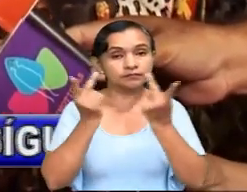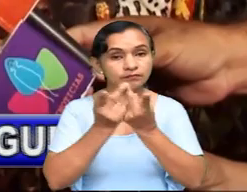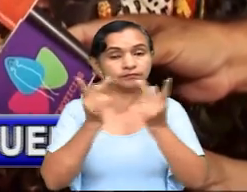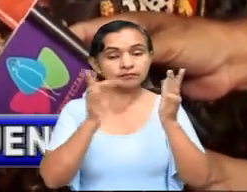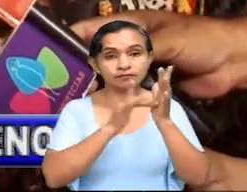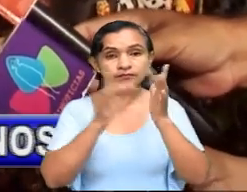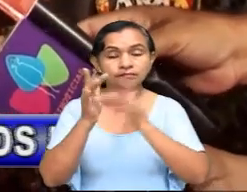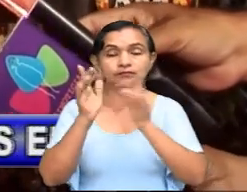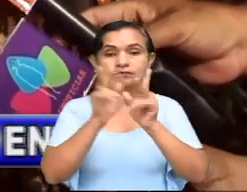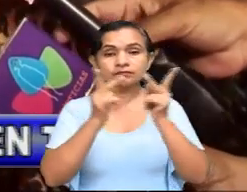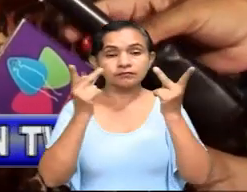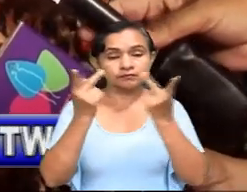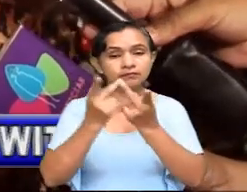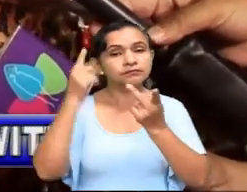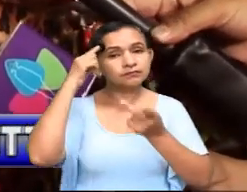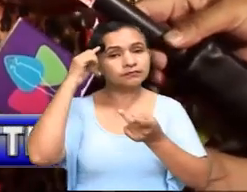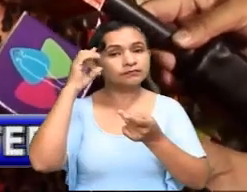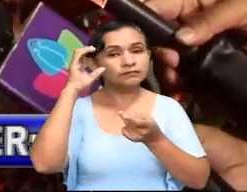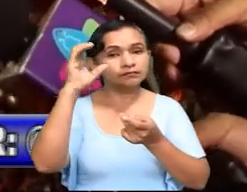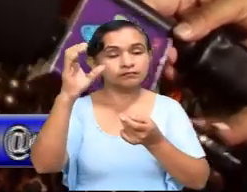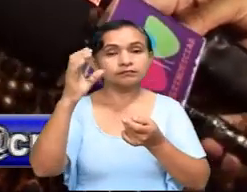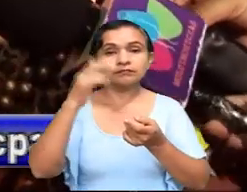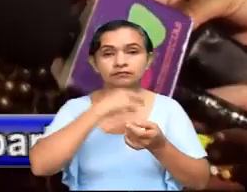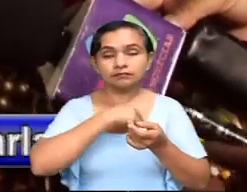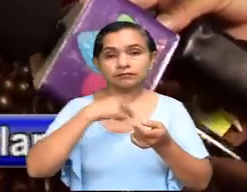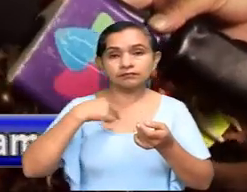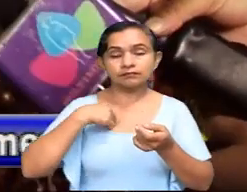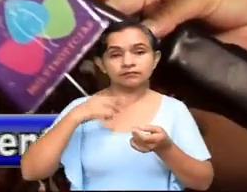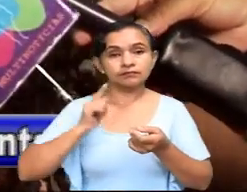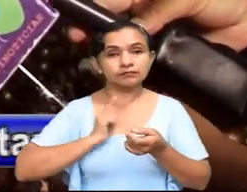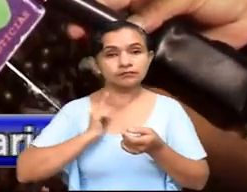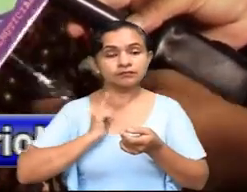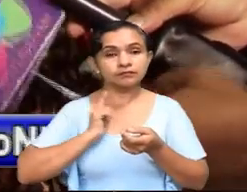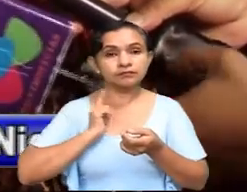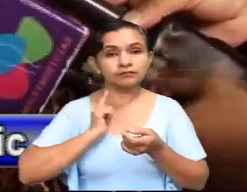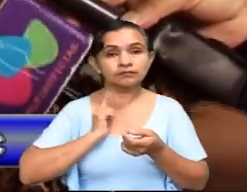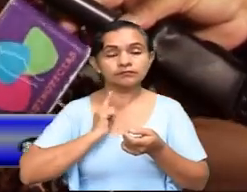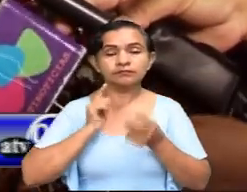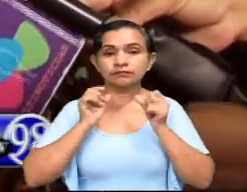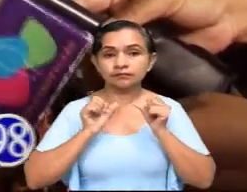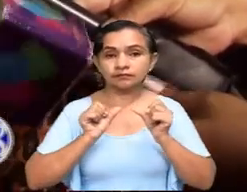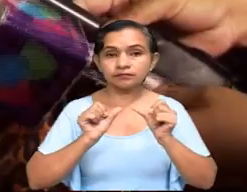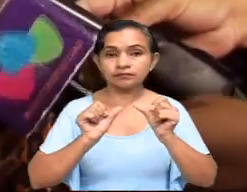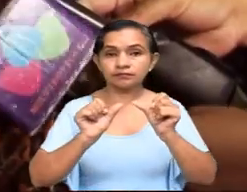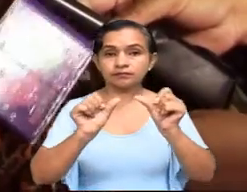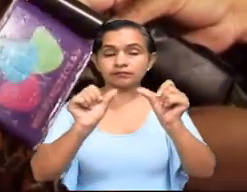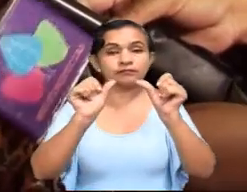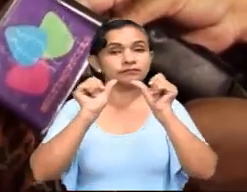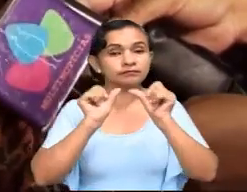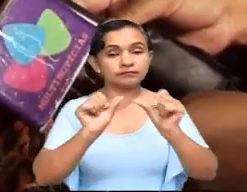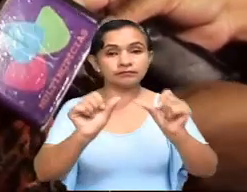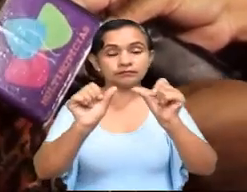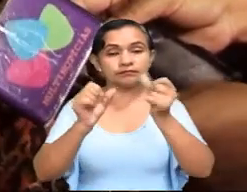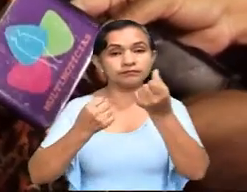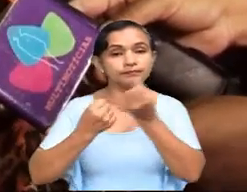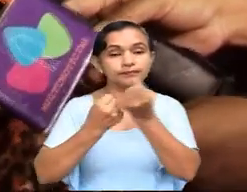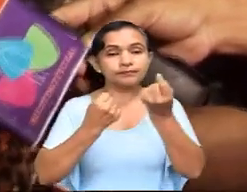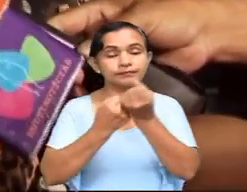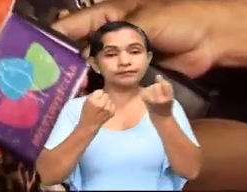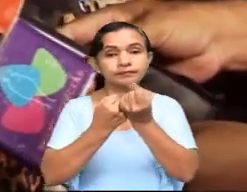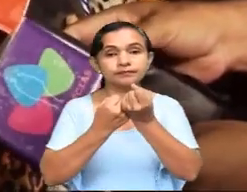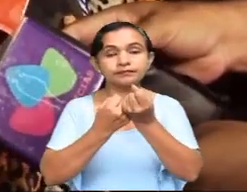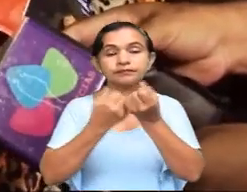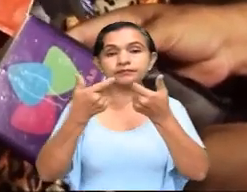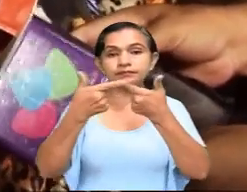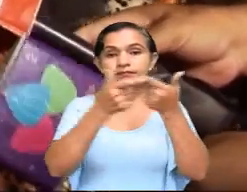como pueblo creyente que somos. Así es que nosotros tenemos la permanente, ¿verdad?, el permanente apoyo a los